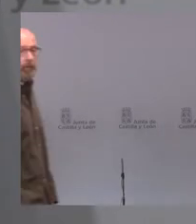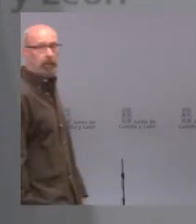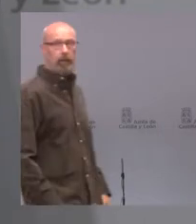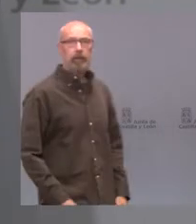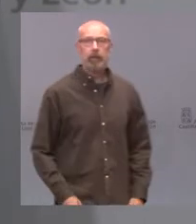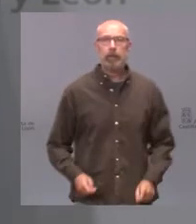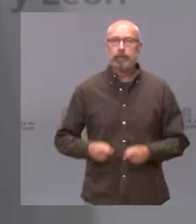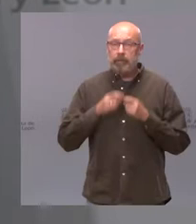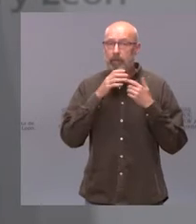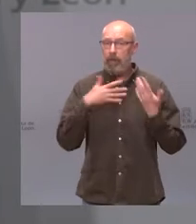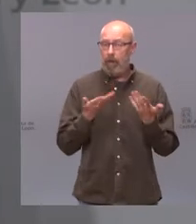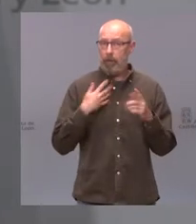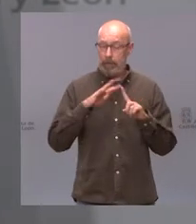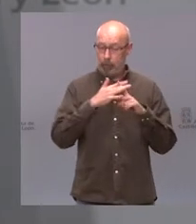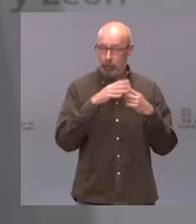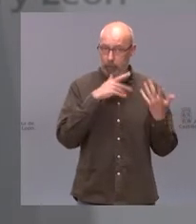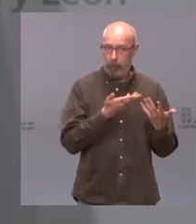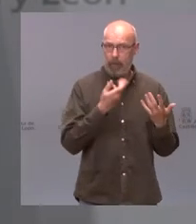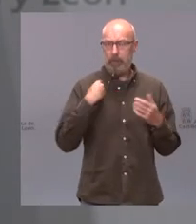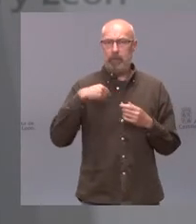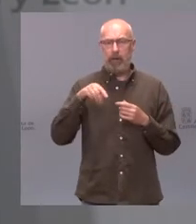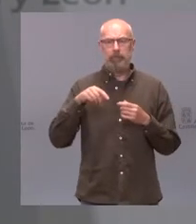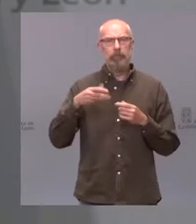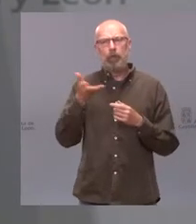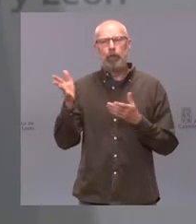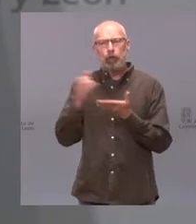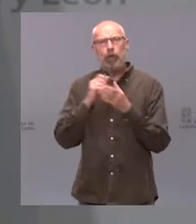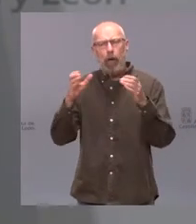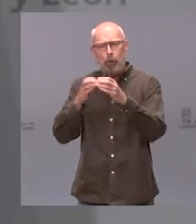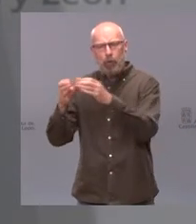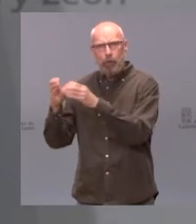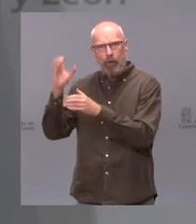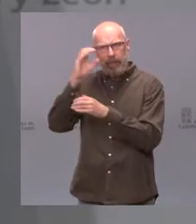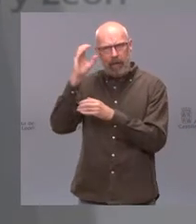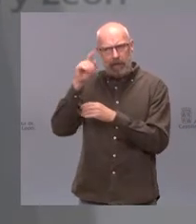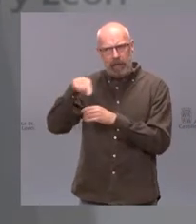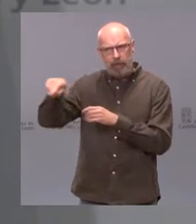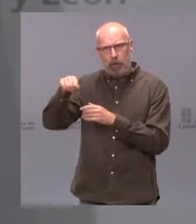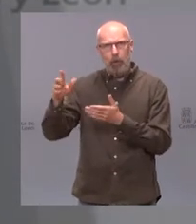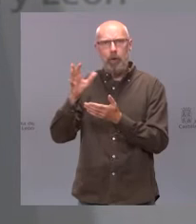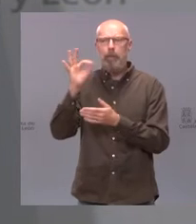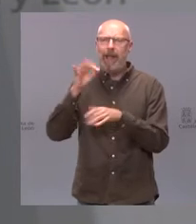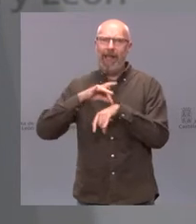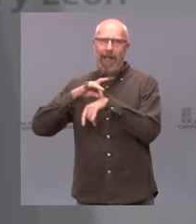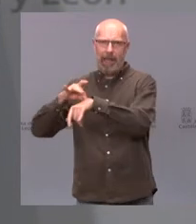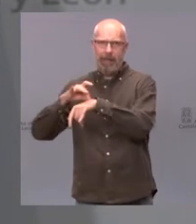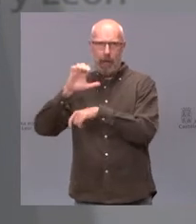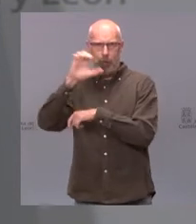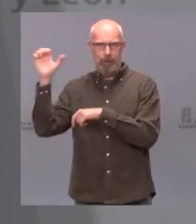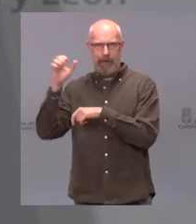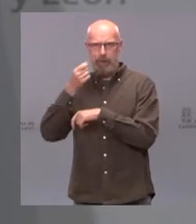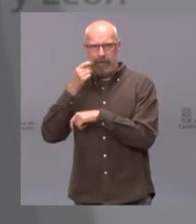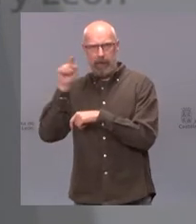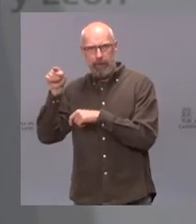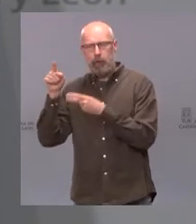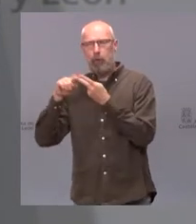una situación en que las sociedades científicas, todas las sociedades científicas, la Agencia Europea del Medicamento y en general